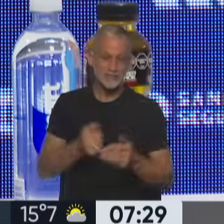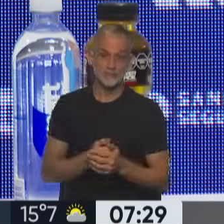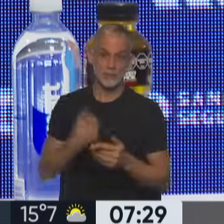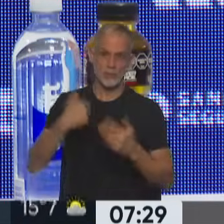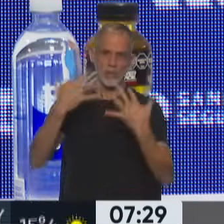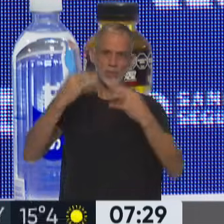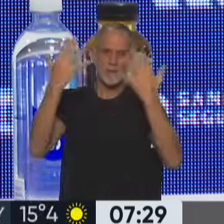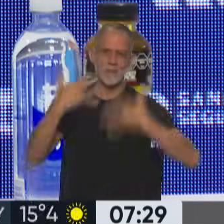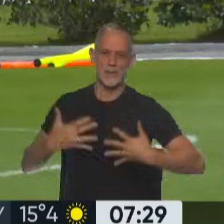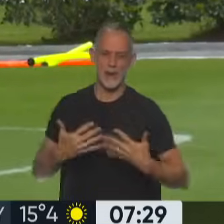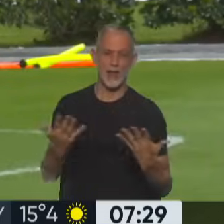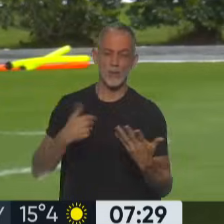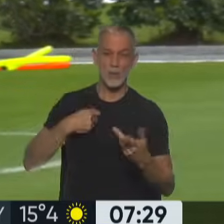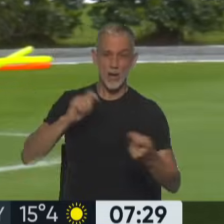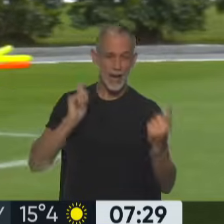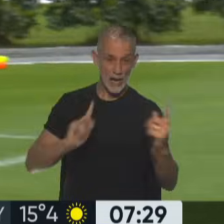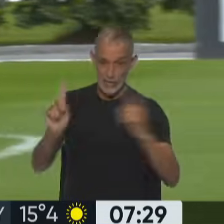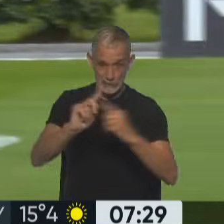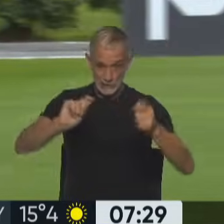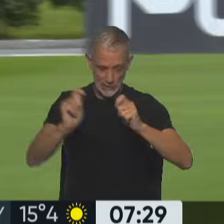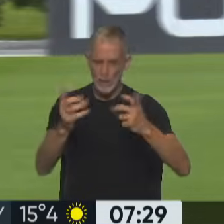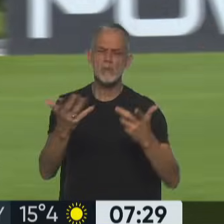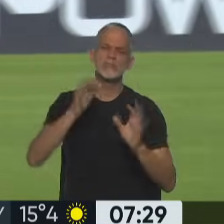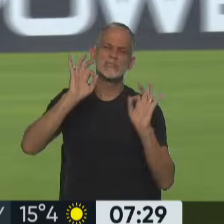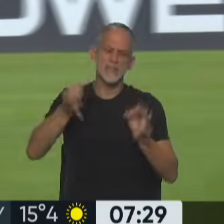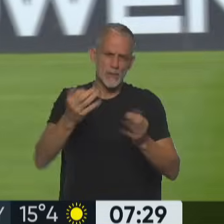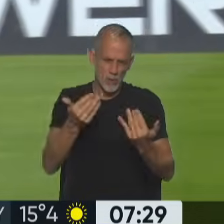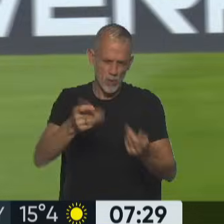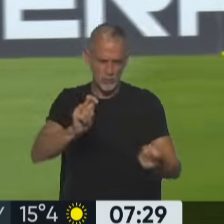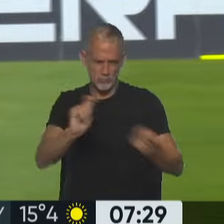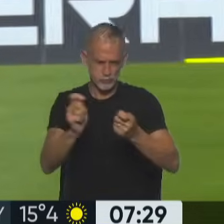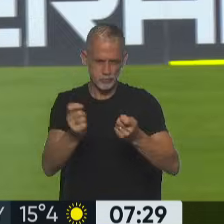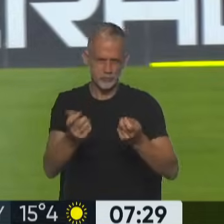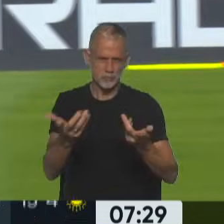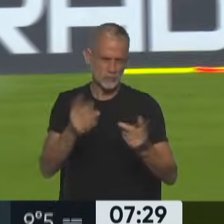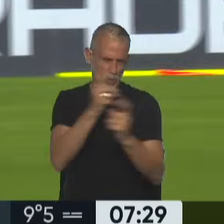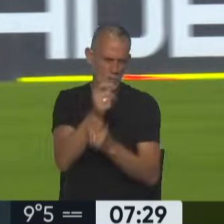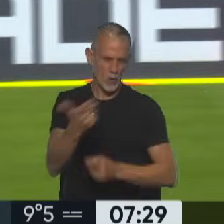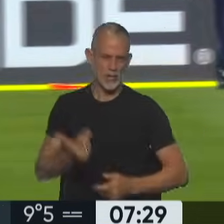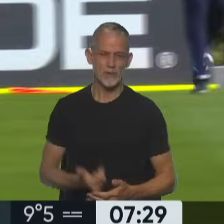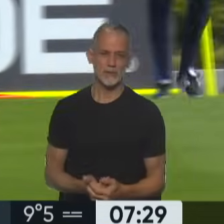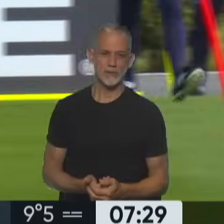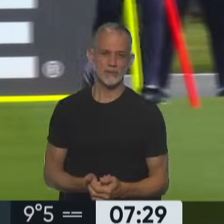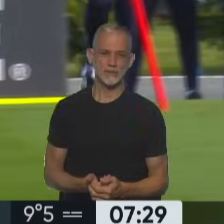preparado para lo que venga, pero si tenemos que cambiar por alguna cosa, ya hemos visto que cambiamos y no tenemos problemas.